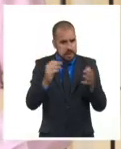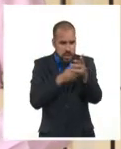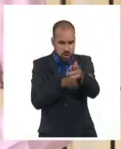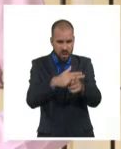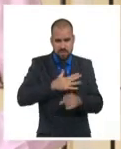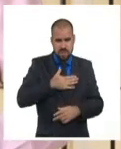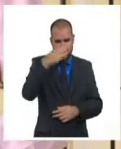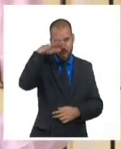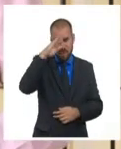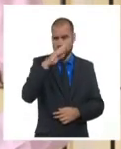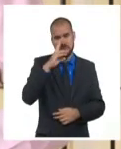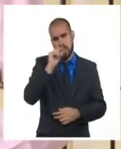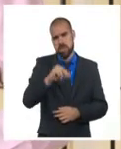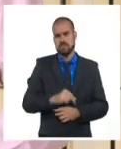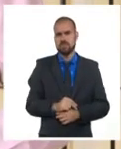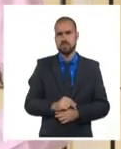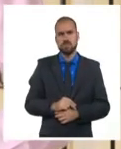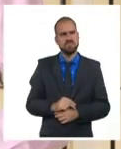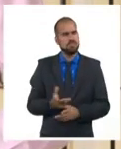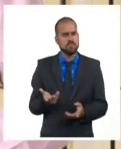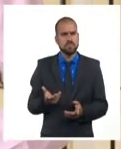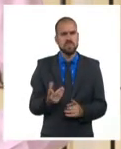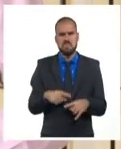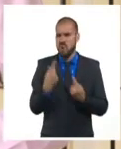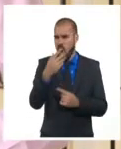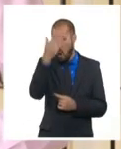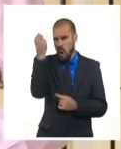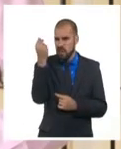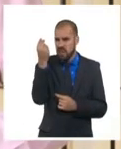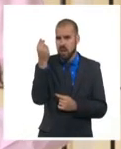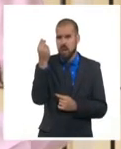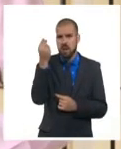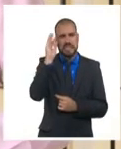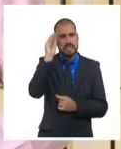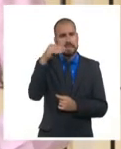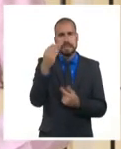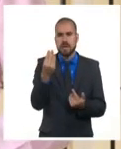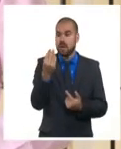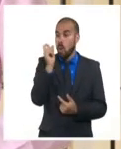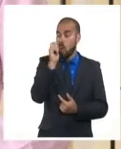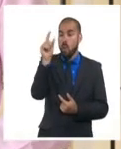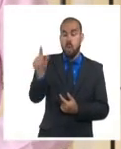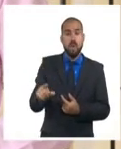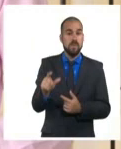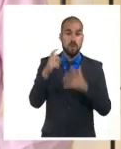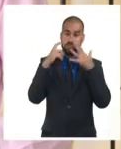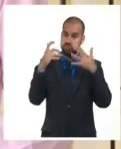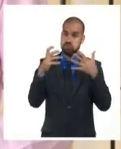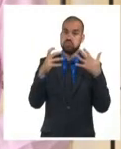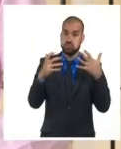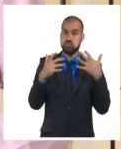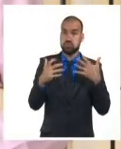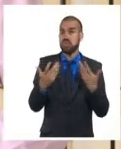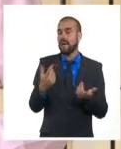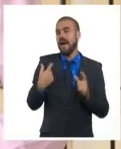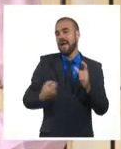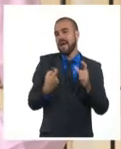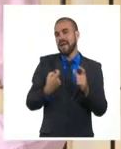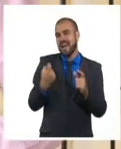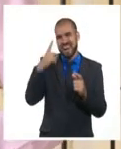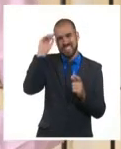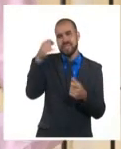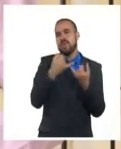de Cuba. ¿Por qué condenar al olvido y a la incomprensión a uno de los hombres imprescindibles de la Guerra